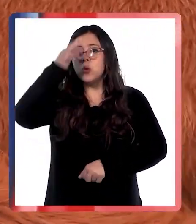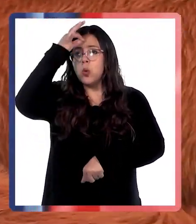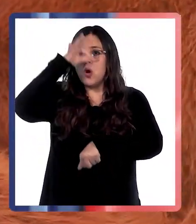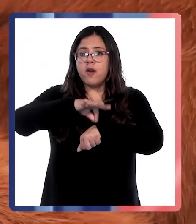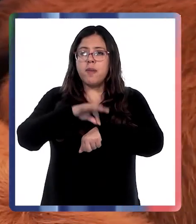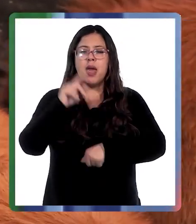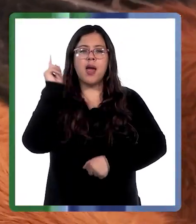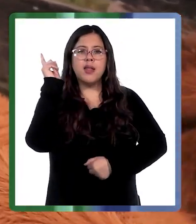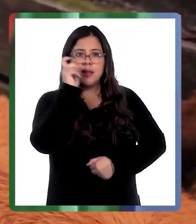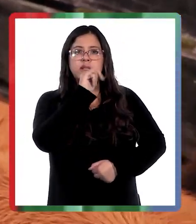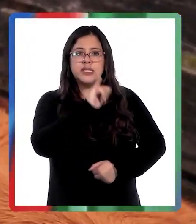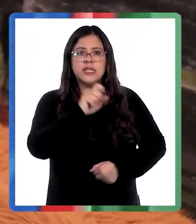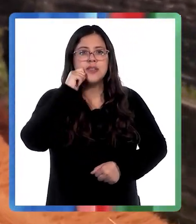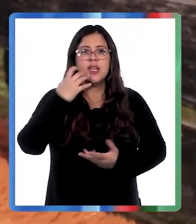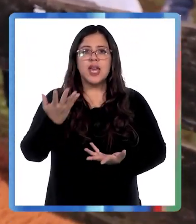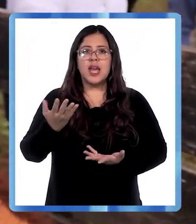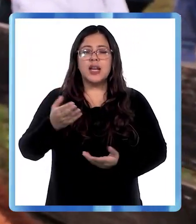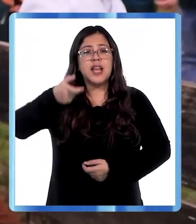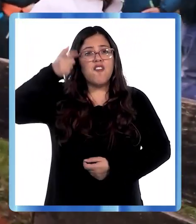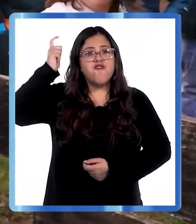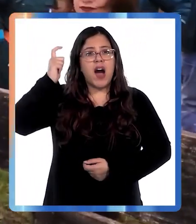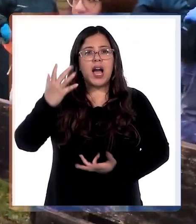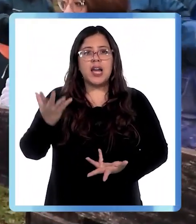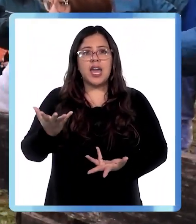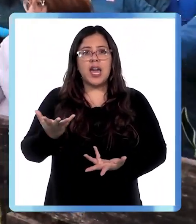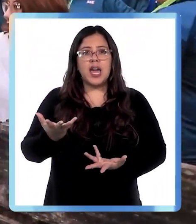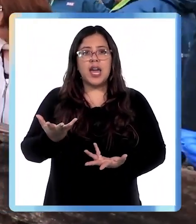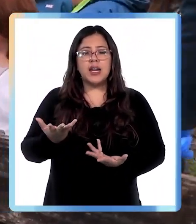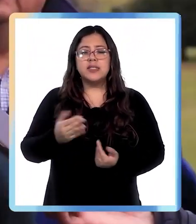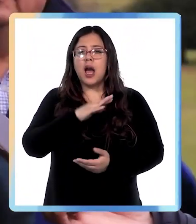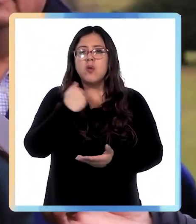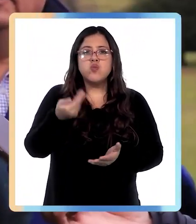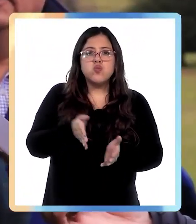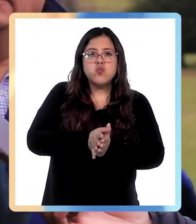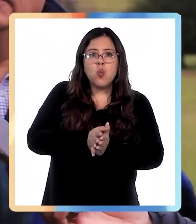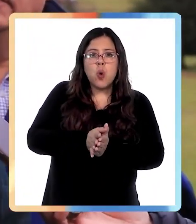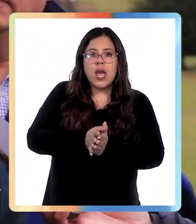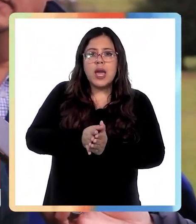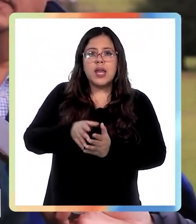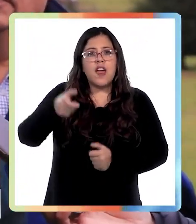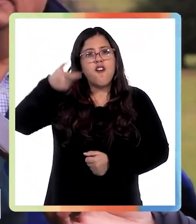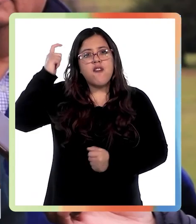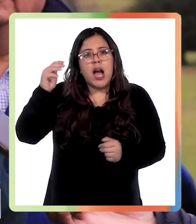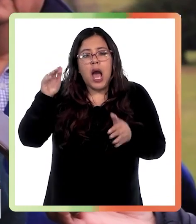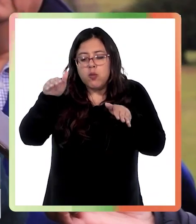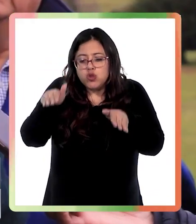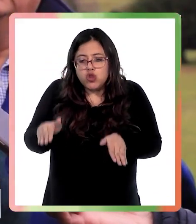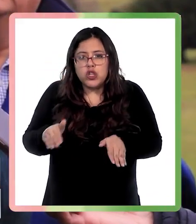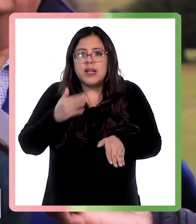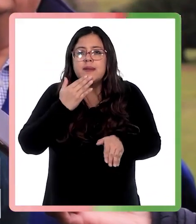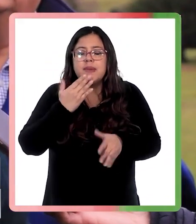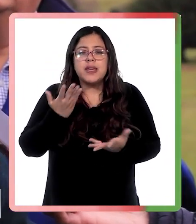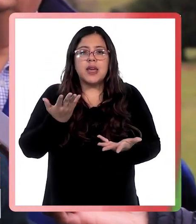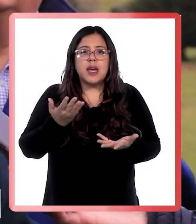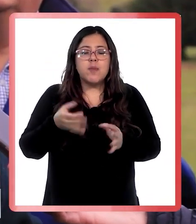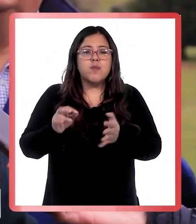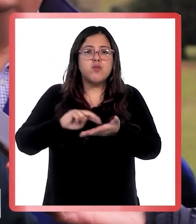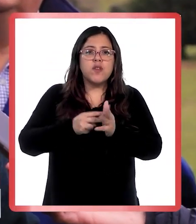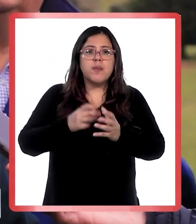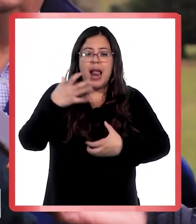enfermedad muy compleja que provoca aborto en las vacas se pierde un año se pierde una temporada se pierde la producción láctea y también en los